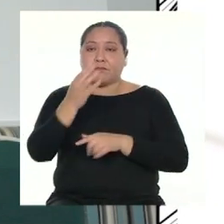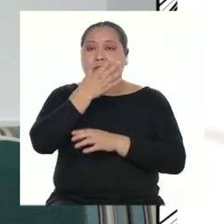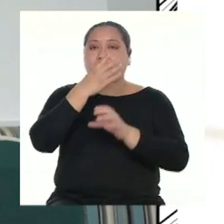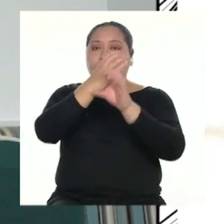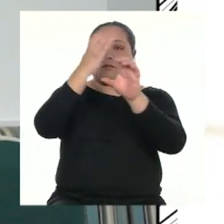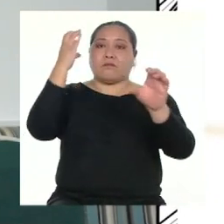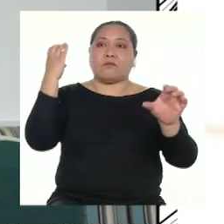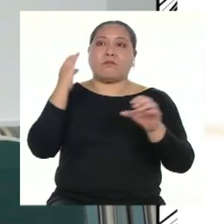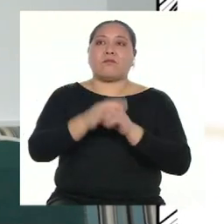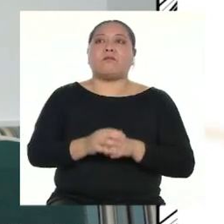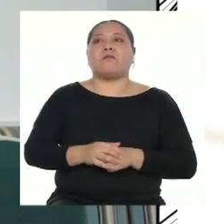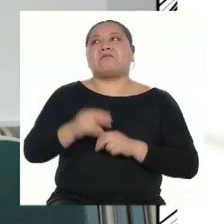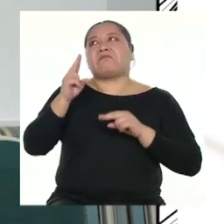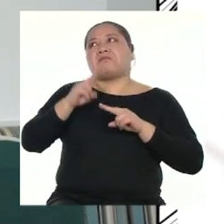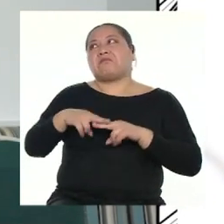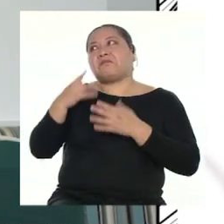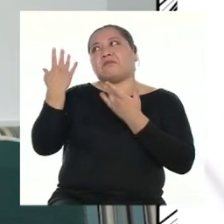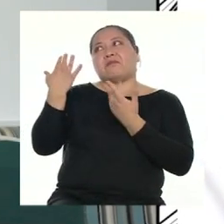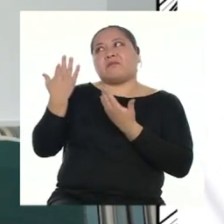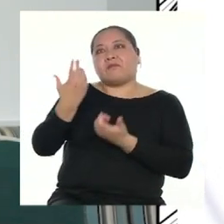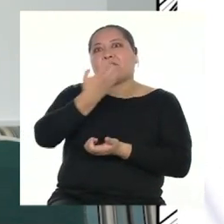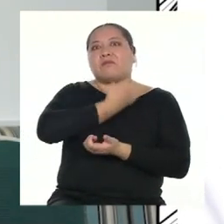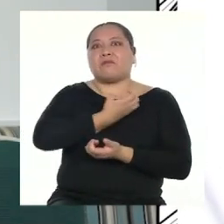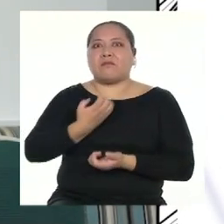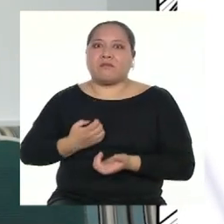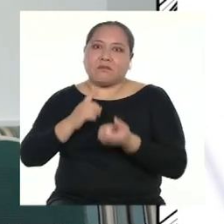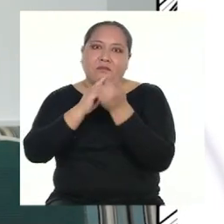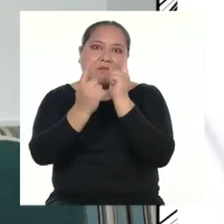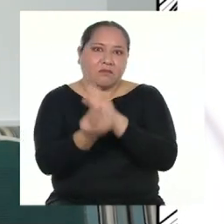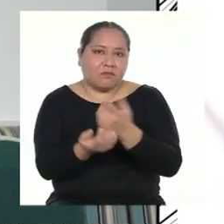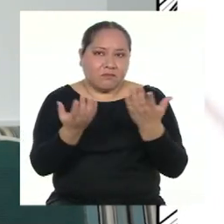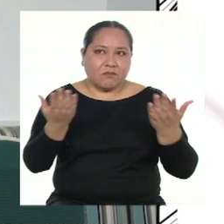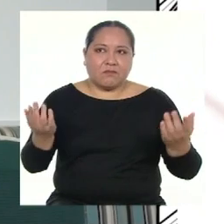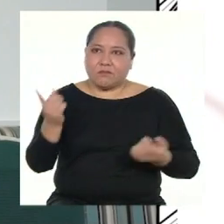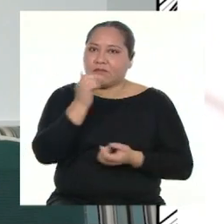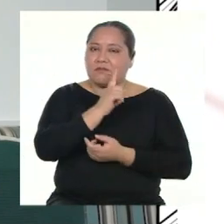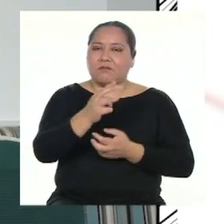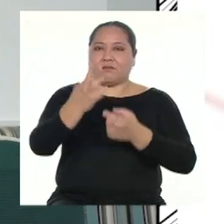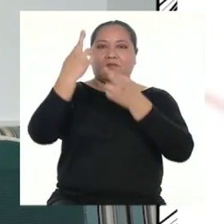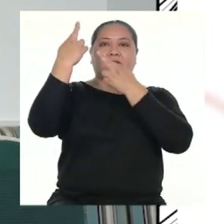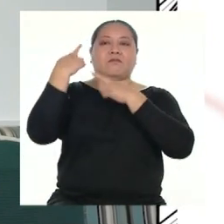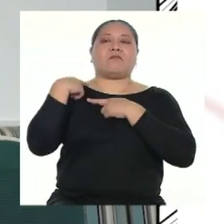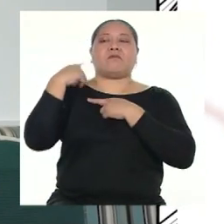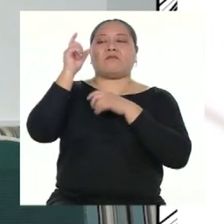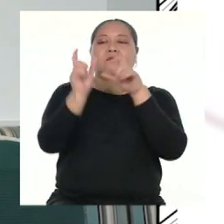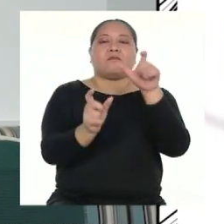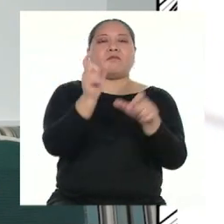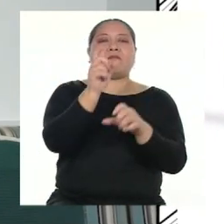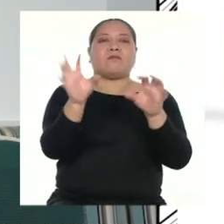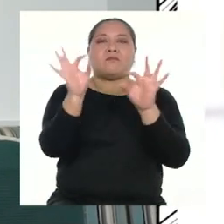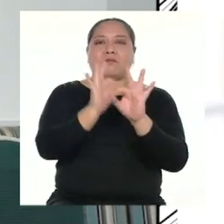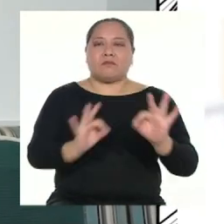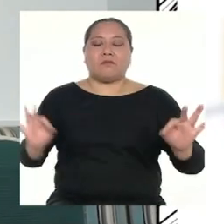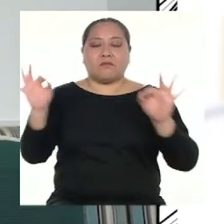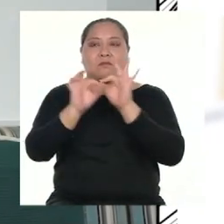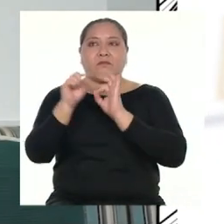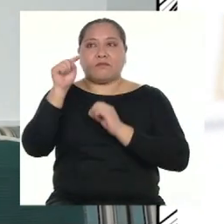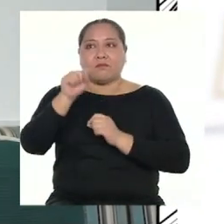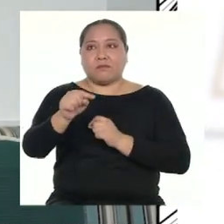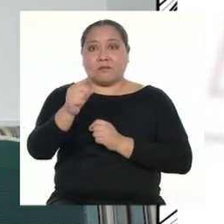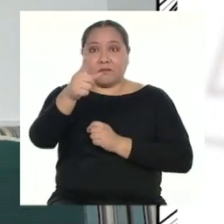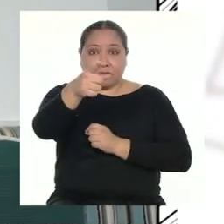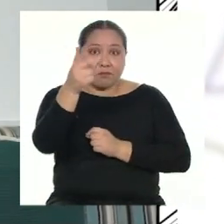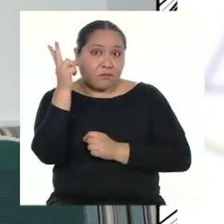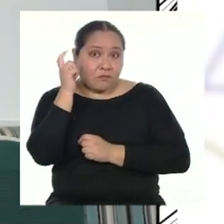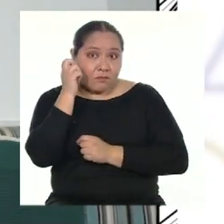pues podemos quedarnos sentados esperando que el gobierno cambie las cosas, pero en realidad el rol del ciudadano es fundamental y por eso a ti que me estás